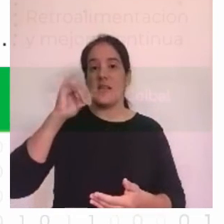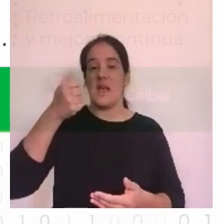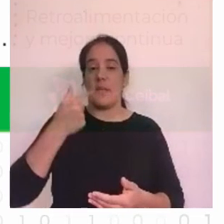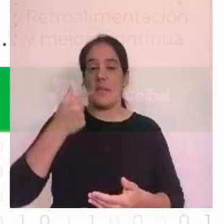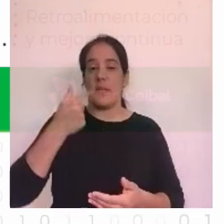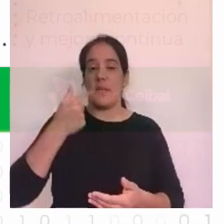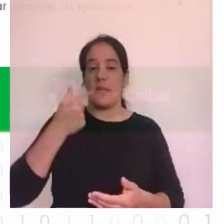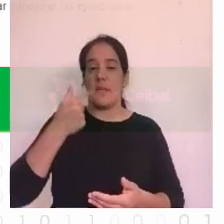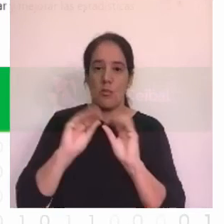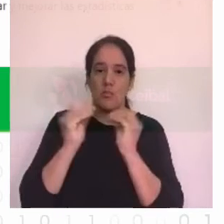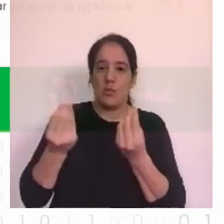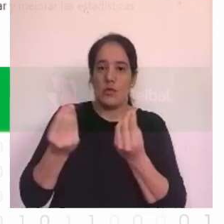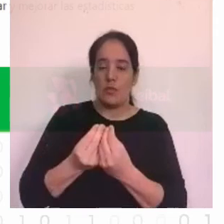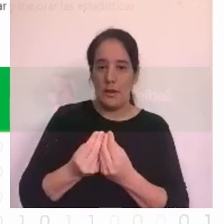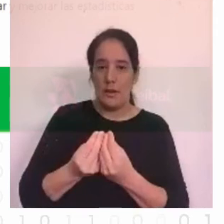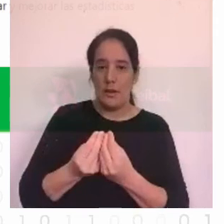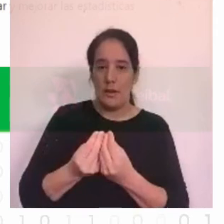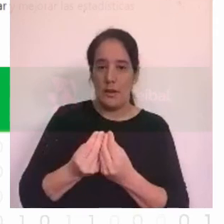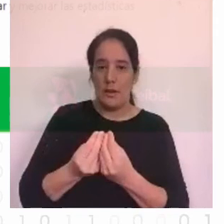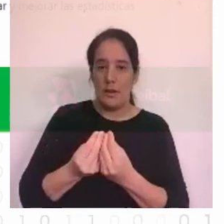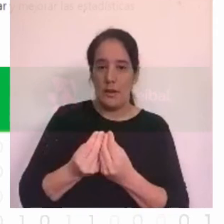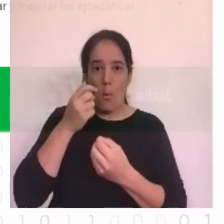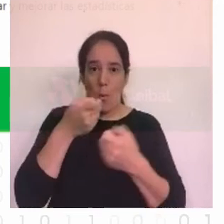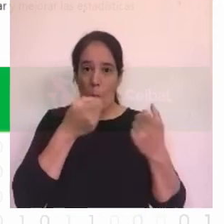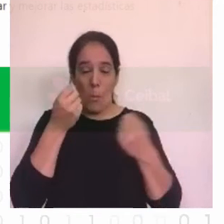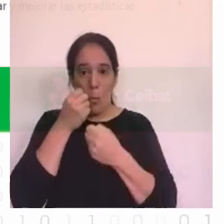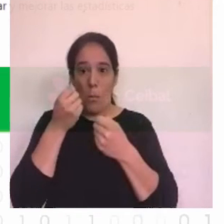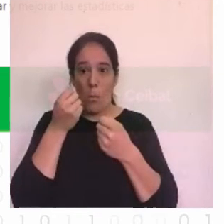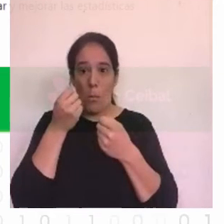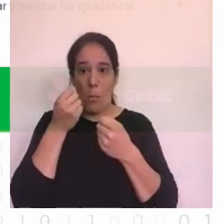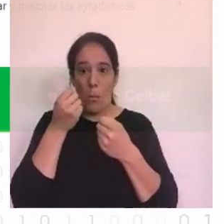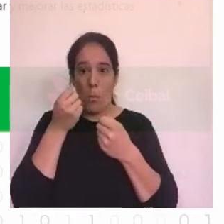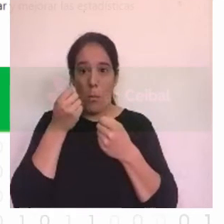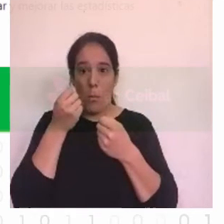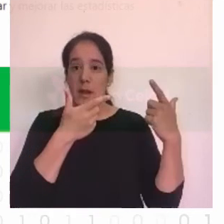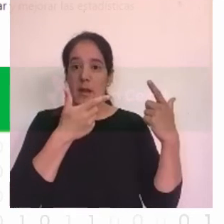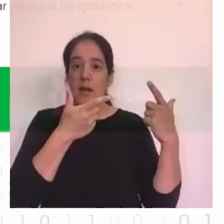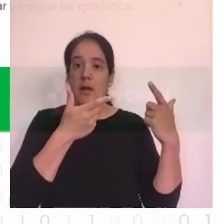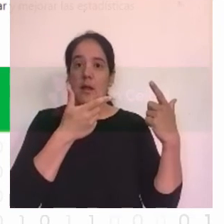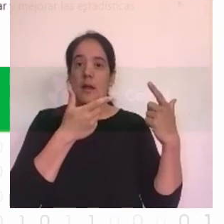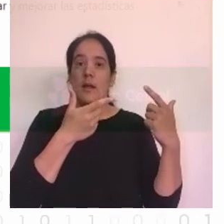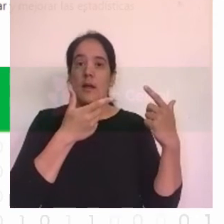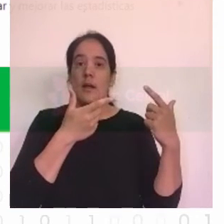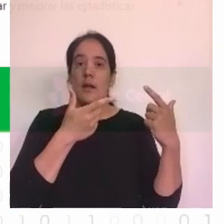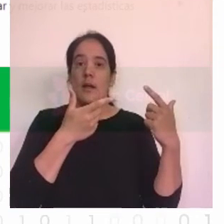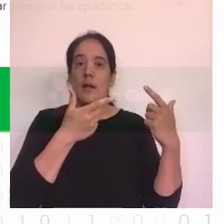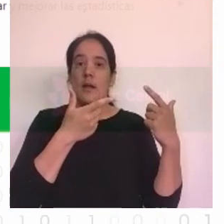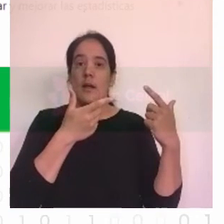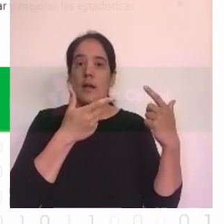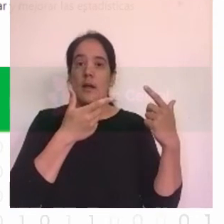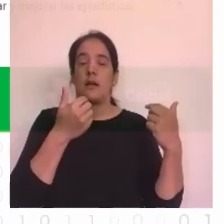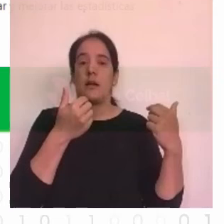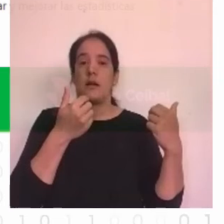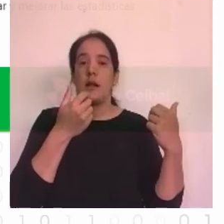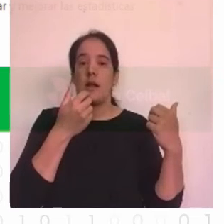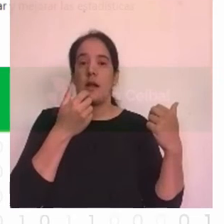les voy a mostrar brevemente a continuación. Estas son algunas capturas de pantalla de un Shiny que estamos elaborando y próximamente